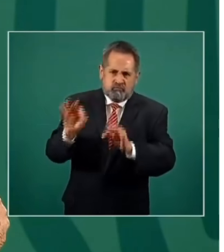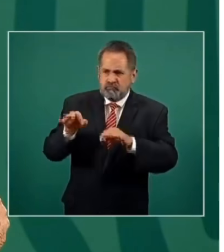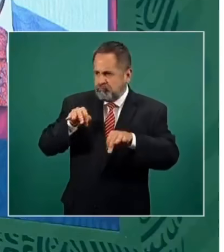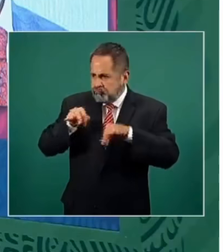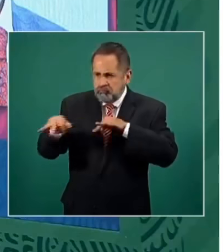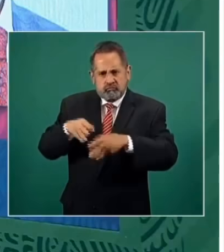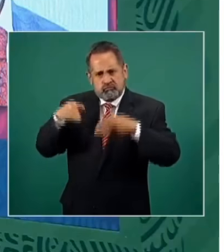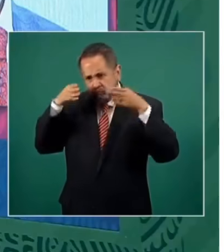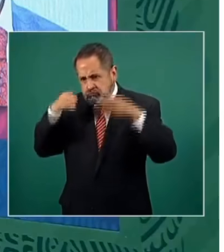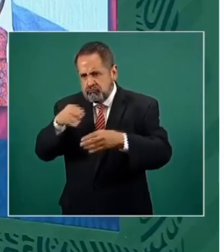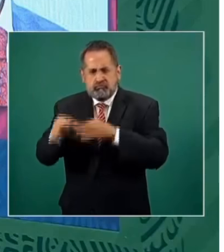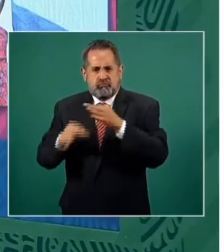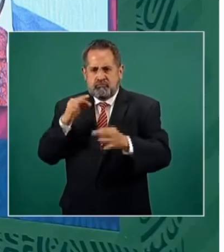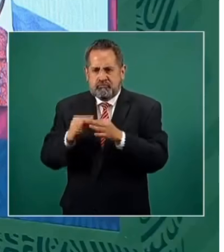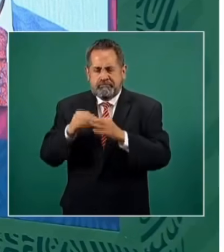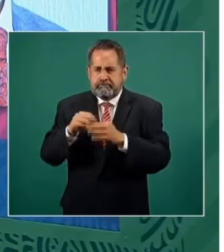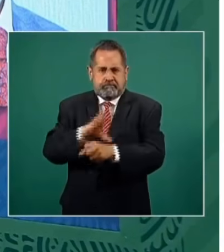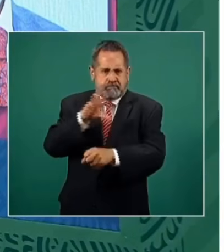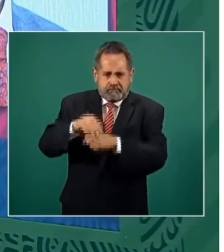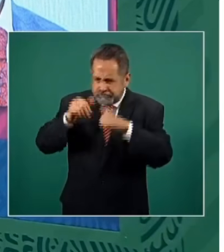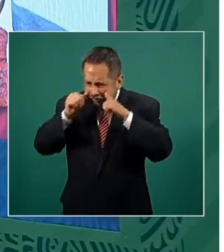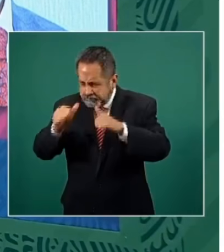aplicado de tiempo completo.